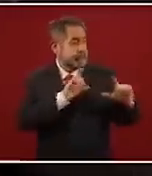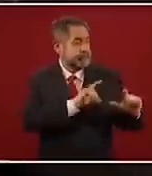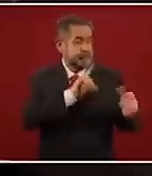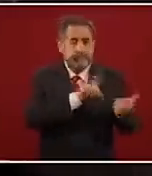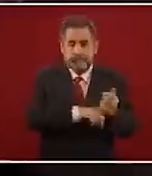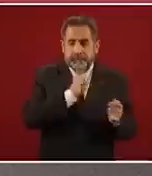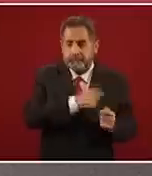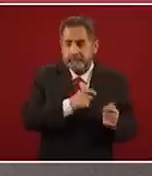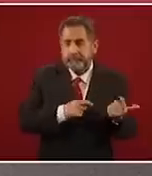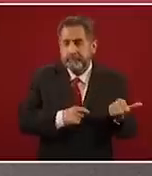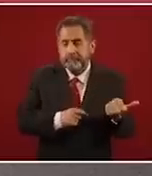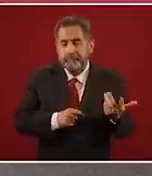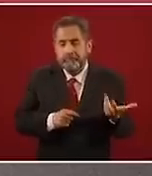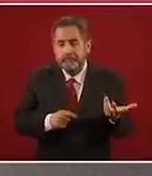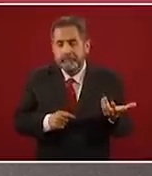hasta